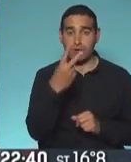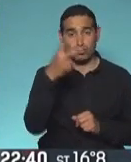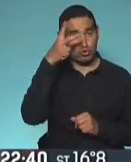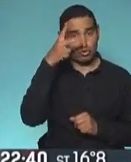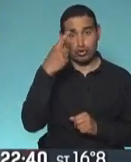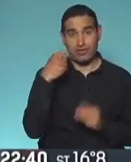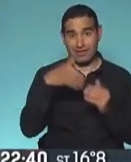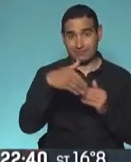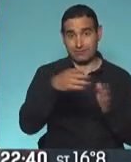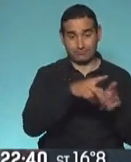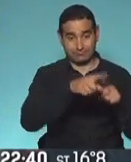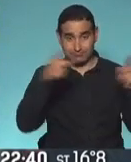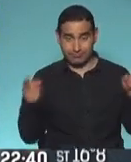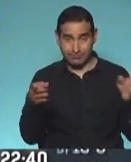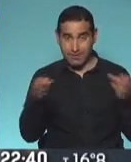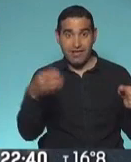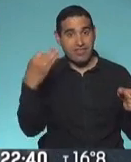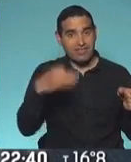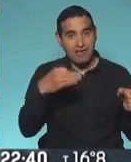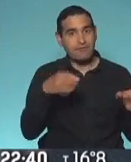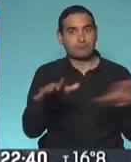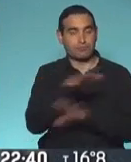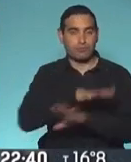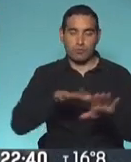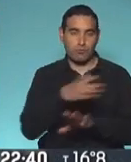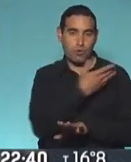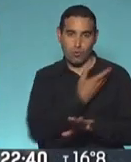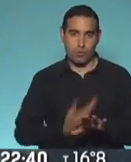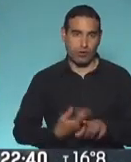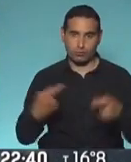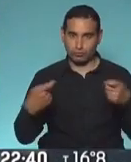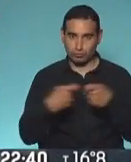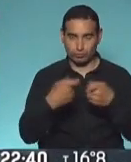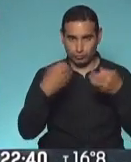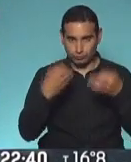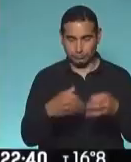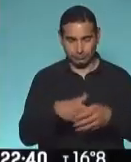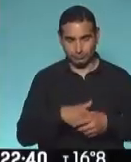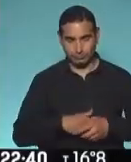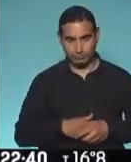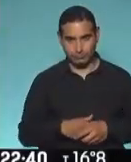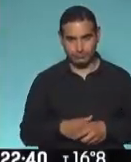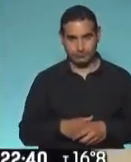que es el plazo que tiene Netanyahu para salir del bloqueo político en Israel.